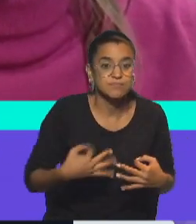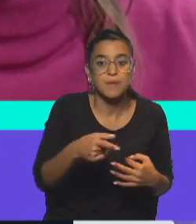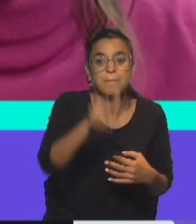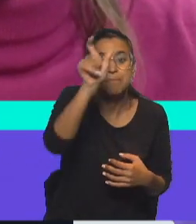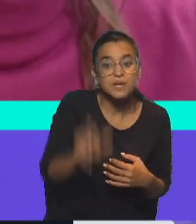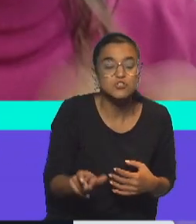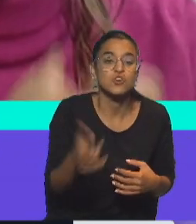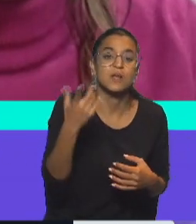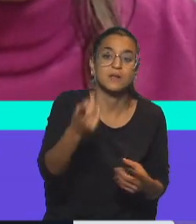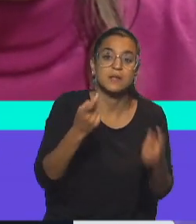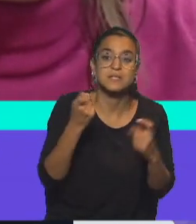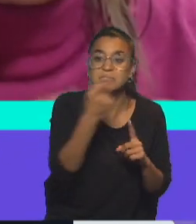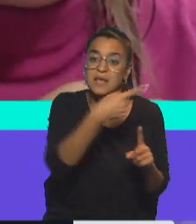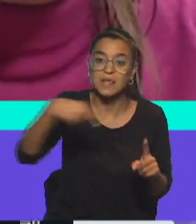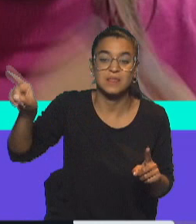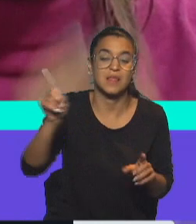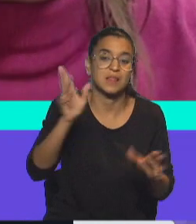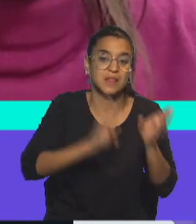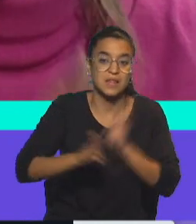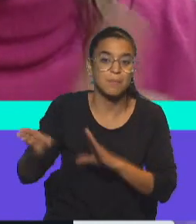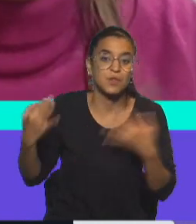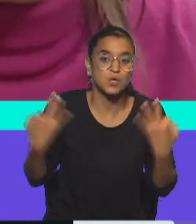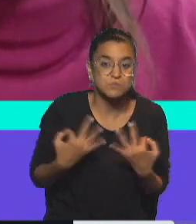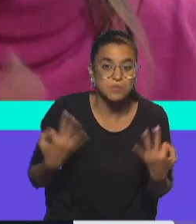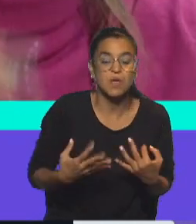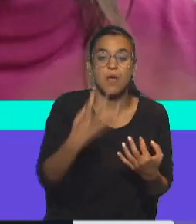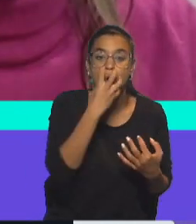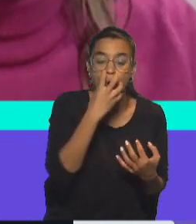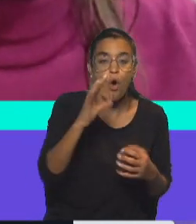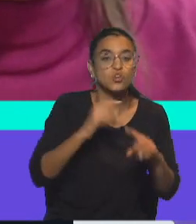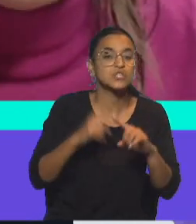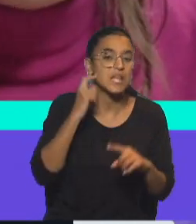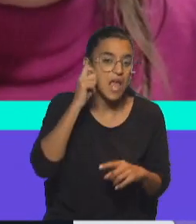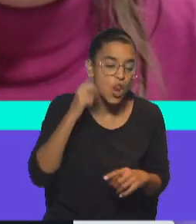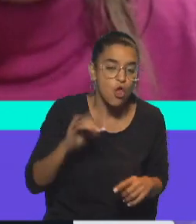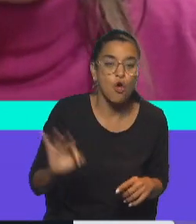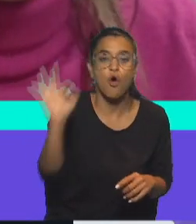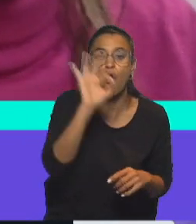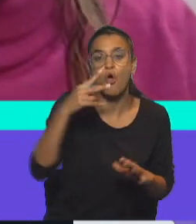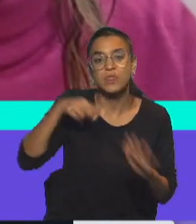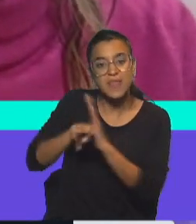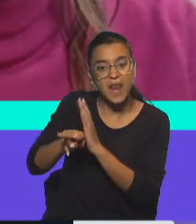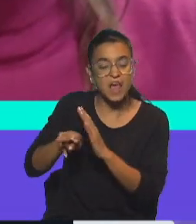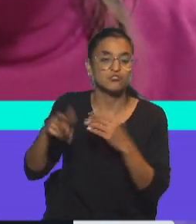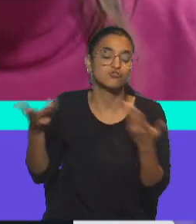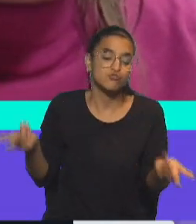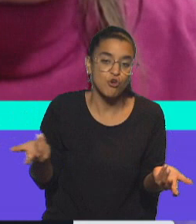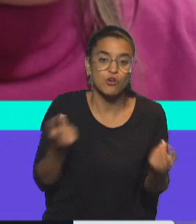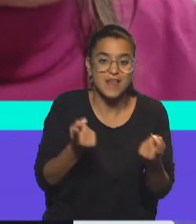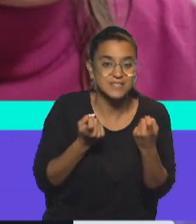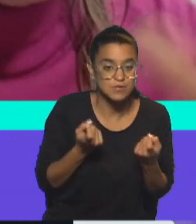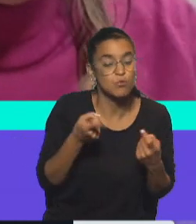ahí requiere algún tratamiento especial como oxigenoterapia o algún tipo de internación. Por eso es que es